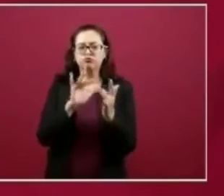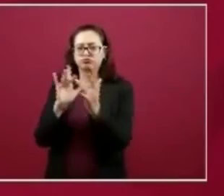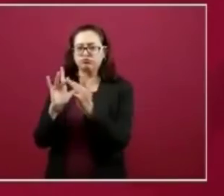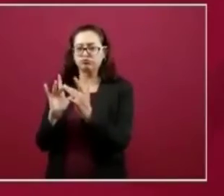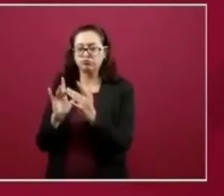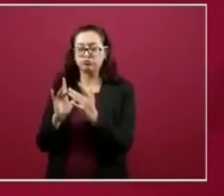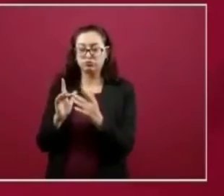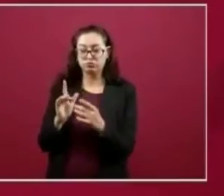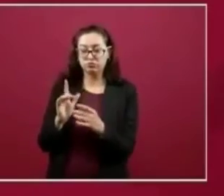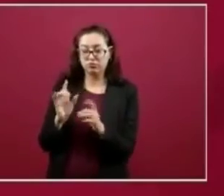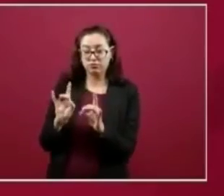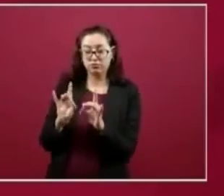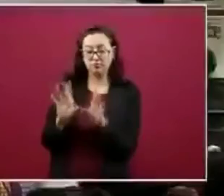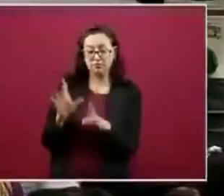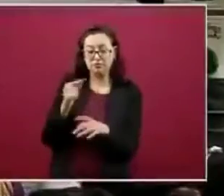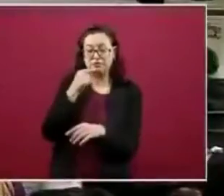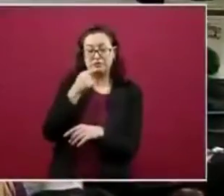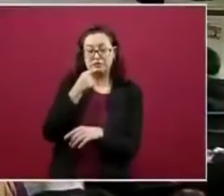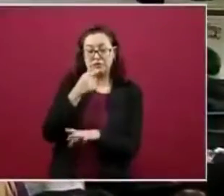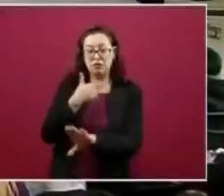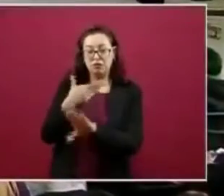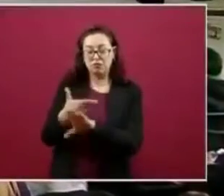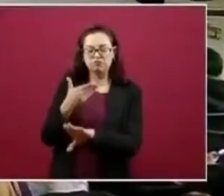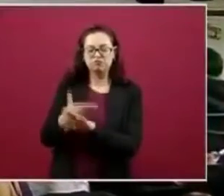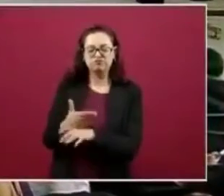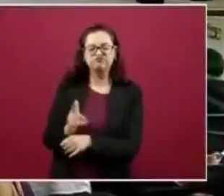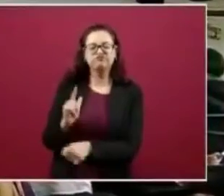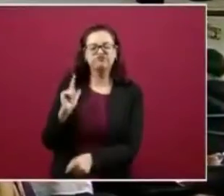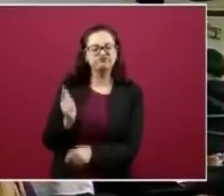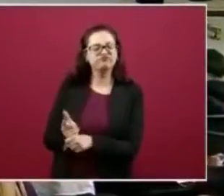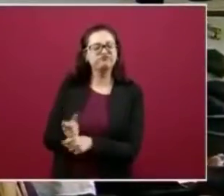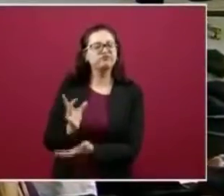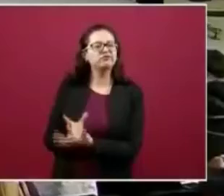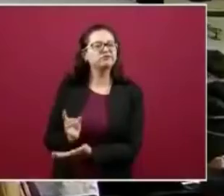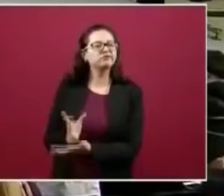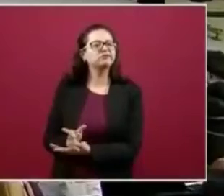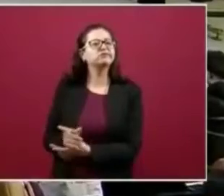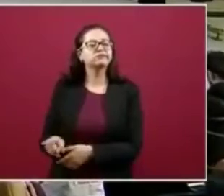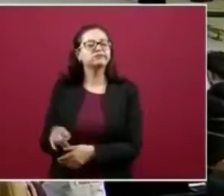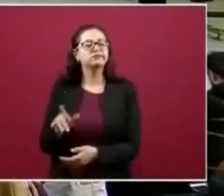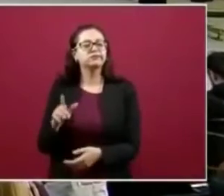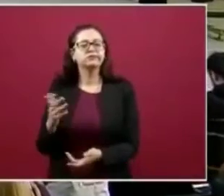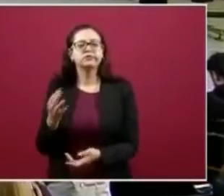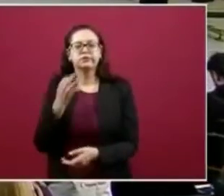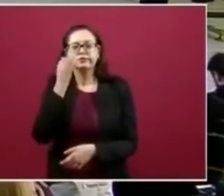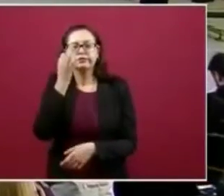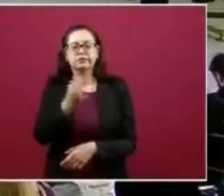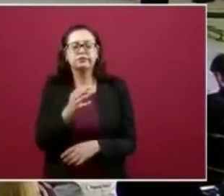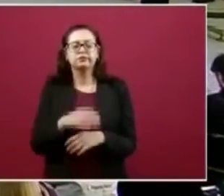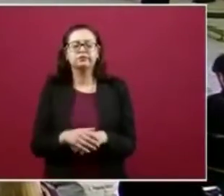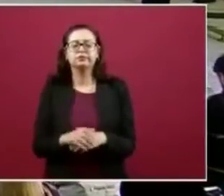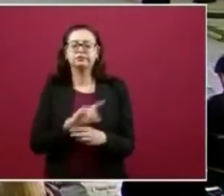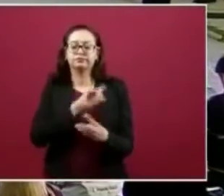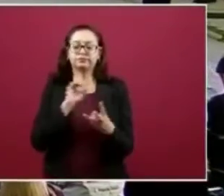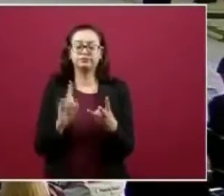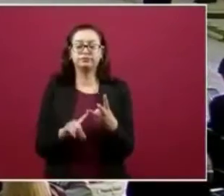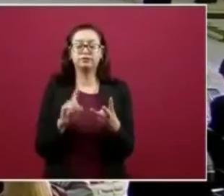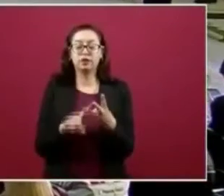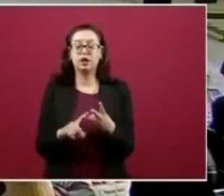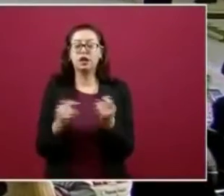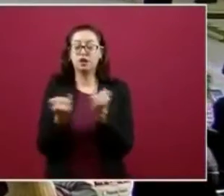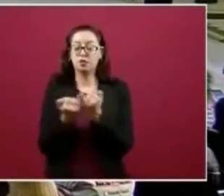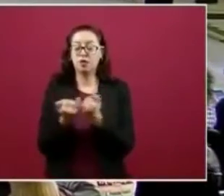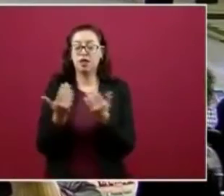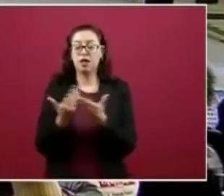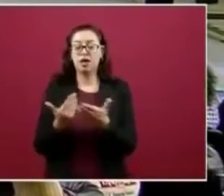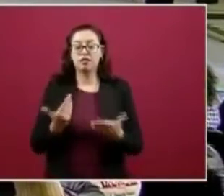el maltrato infantil. Una tercera área de prevención para atajar la violencia y los delitos de género